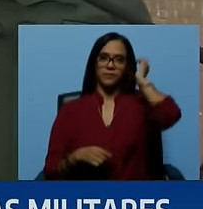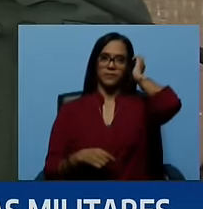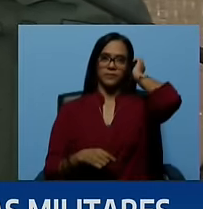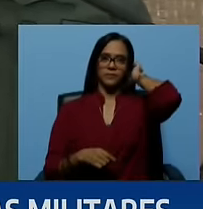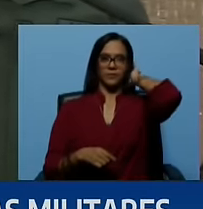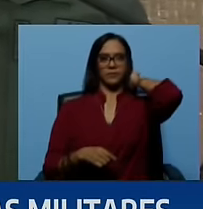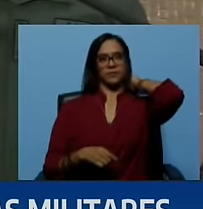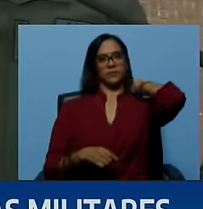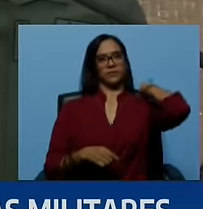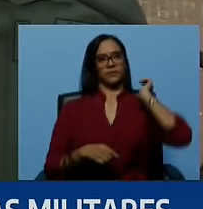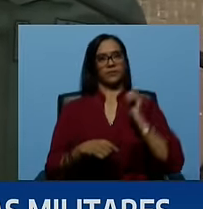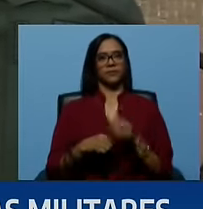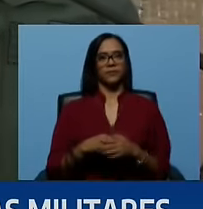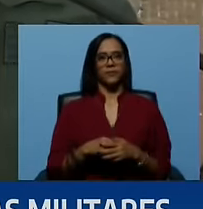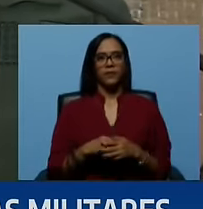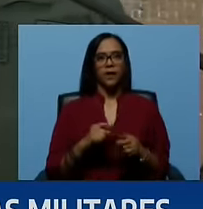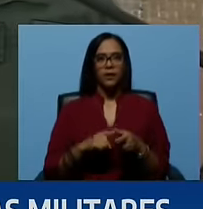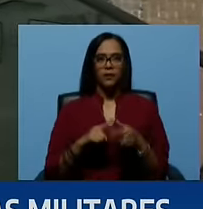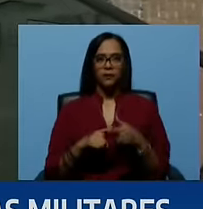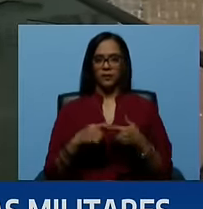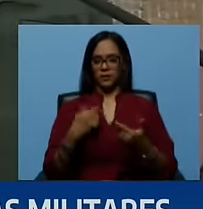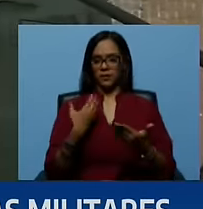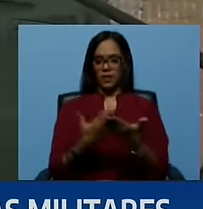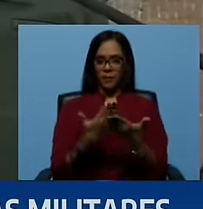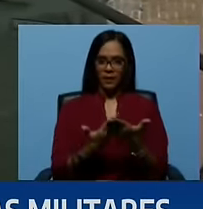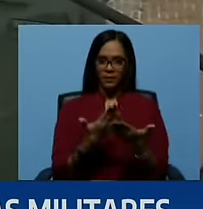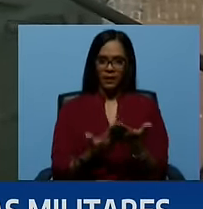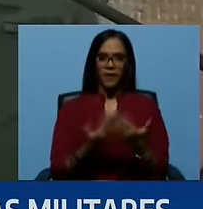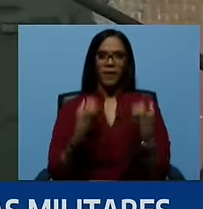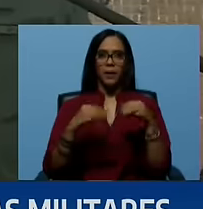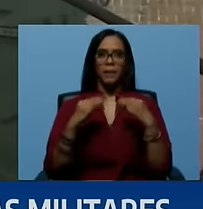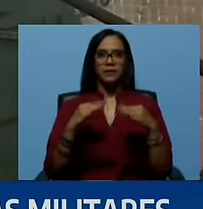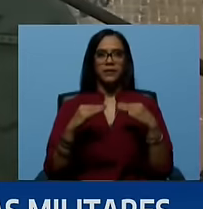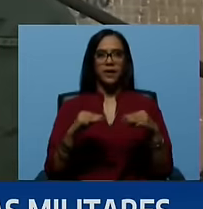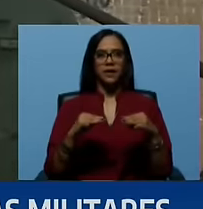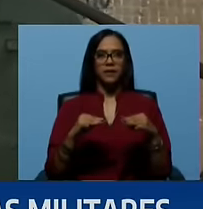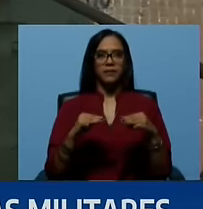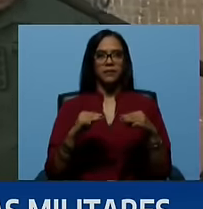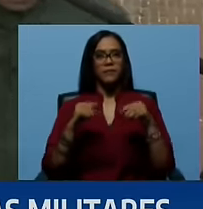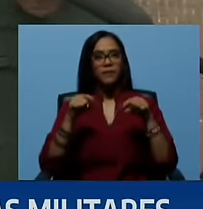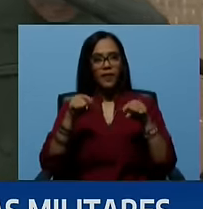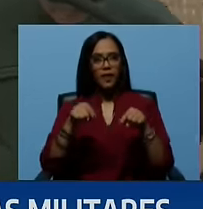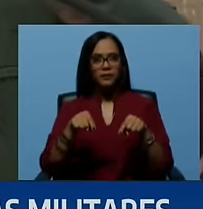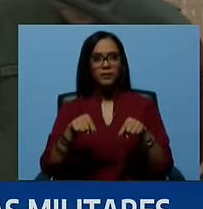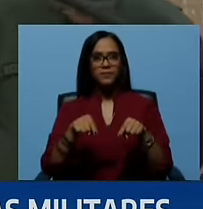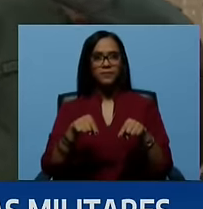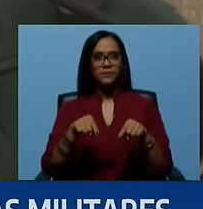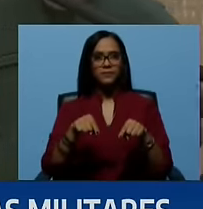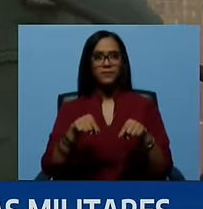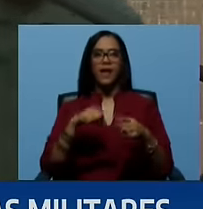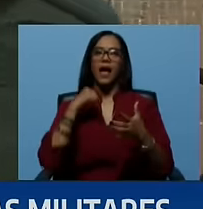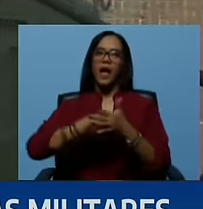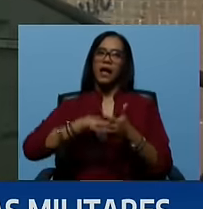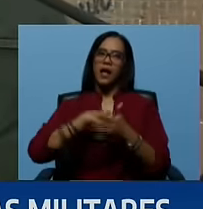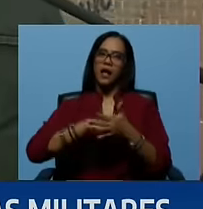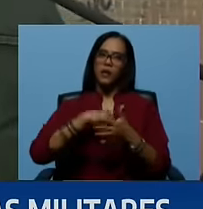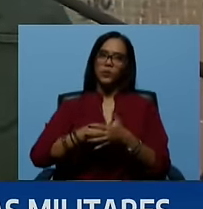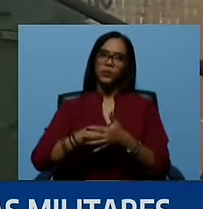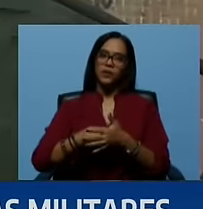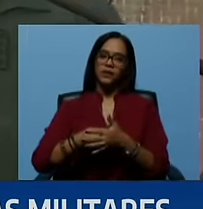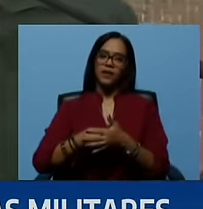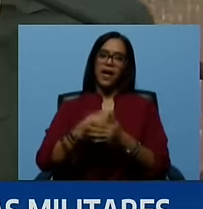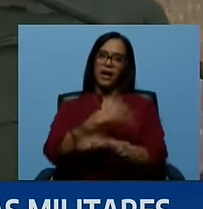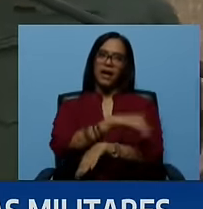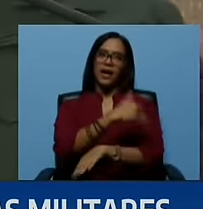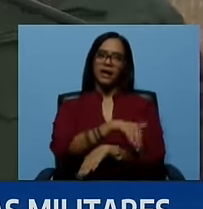total ahí se planteaba el mensaje y de ahí a la lucha Pues a la